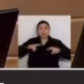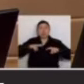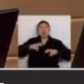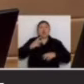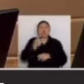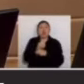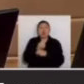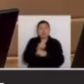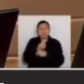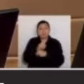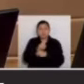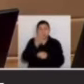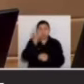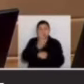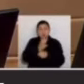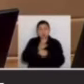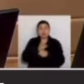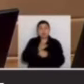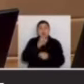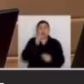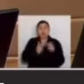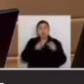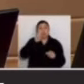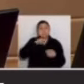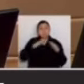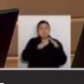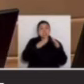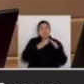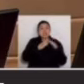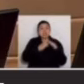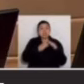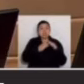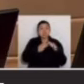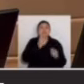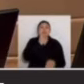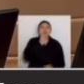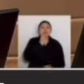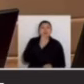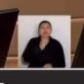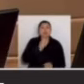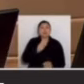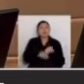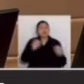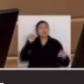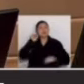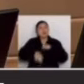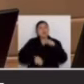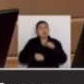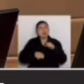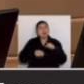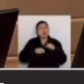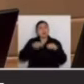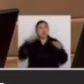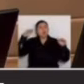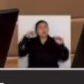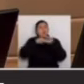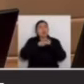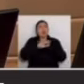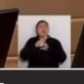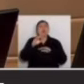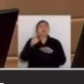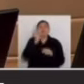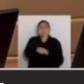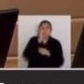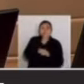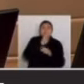casa en la región de Antofagasta. Es francamente indignante que se pretenda enterrar y tapar este escándalo. Y por eso me parece